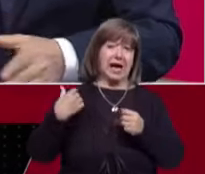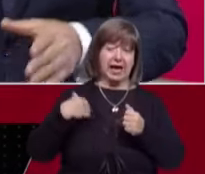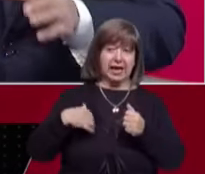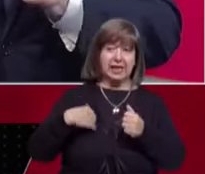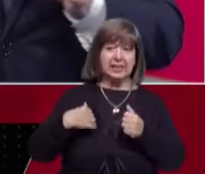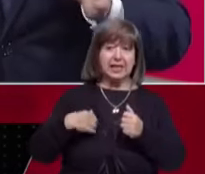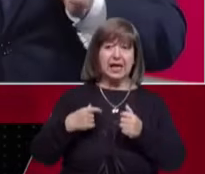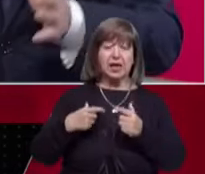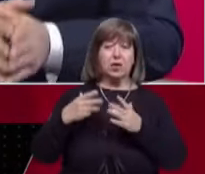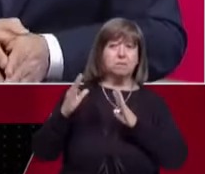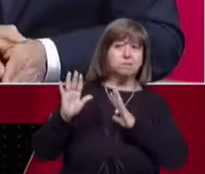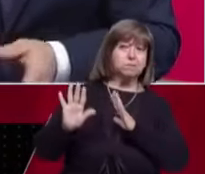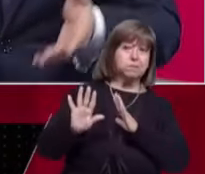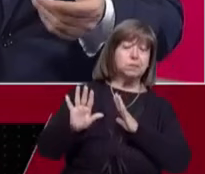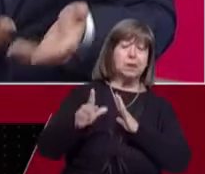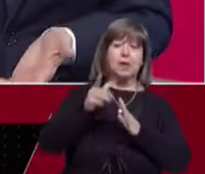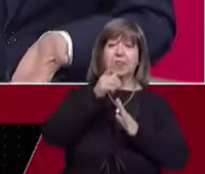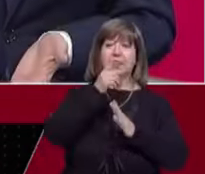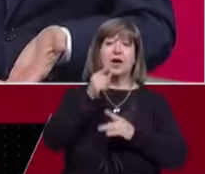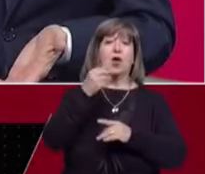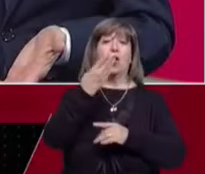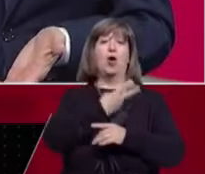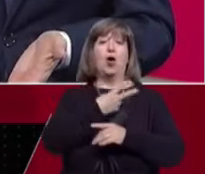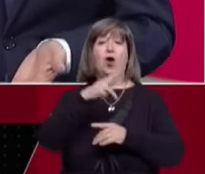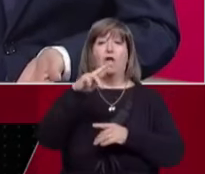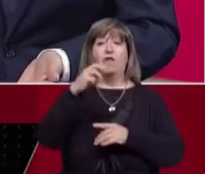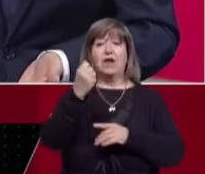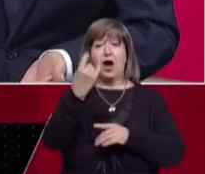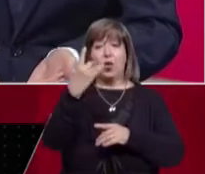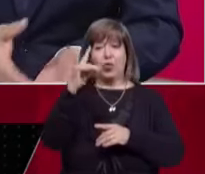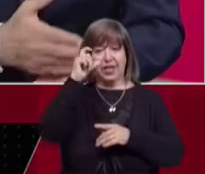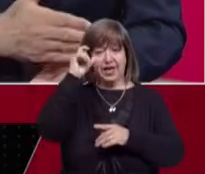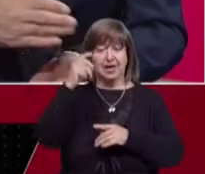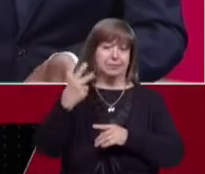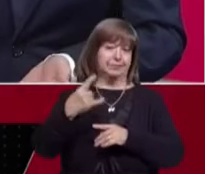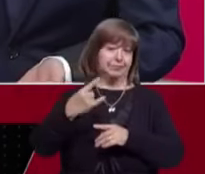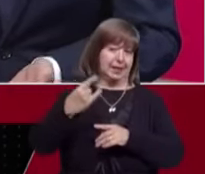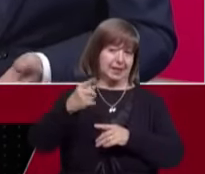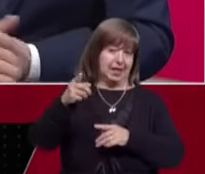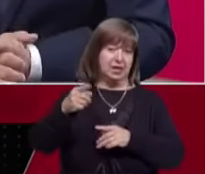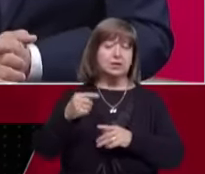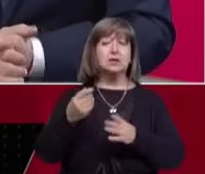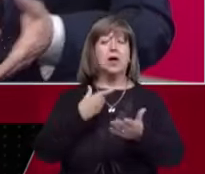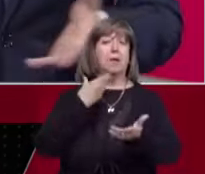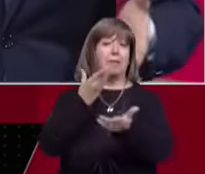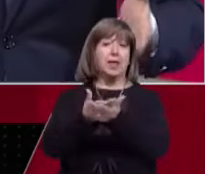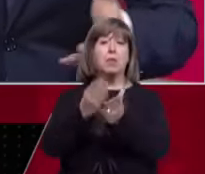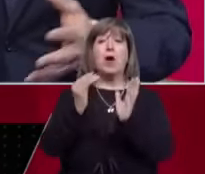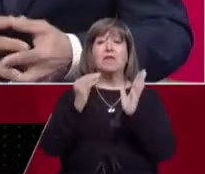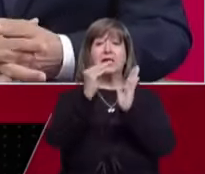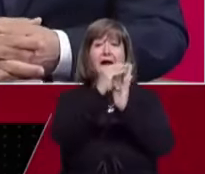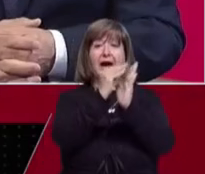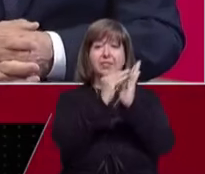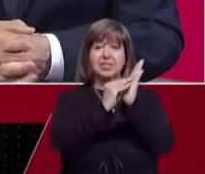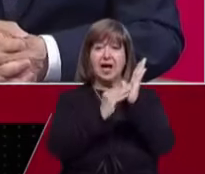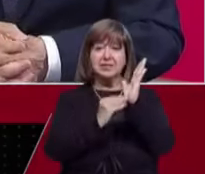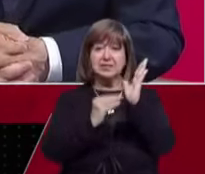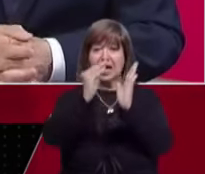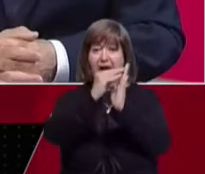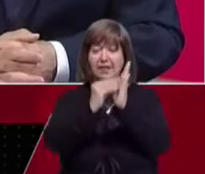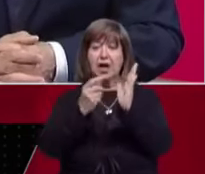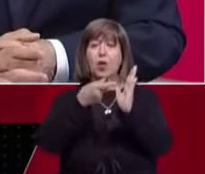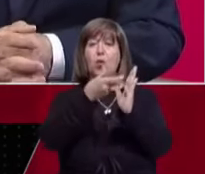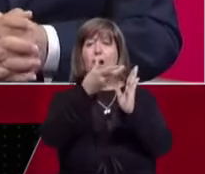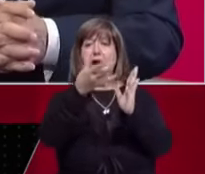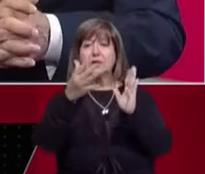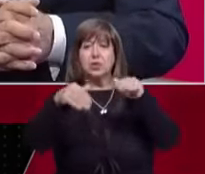la posición ya definitivamente de fraude, lo que nosotros decimos es, bueno, que haya un conteo de todas las actas para recién quedarnos con tranquilidad.